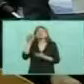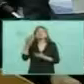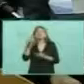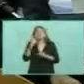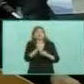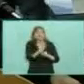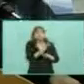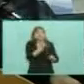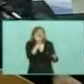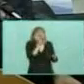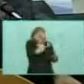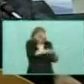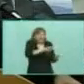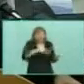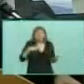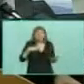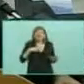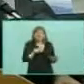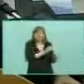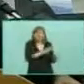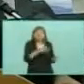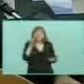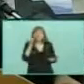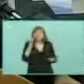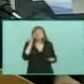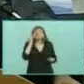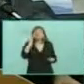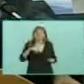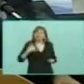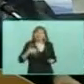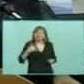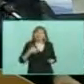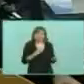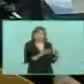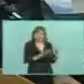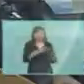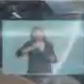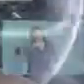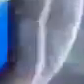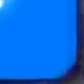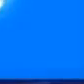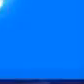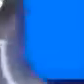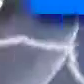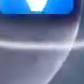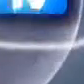la identificación de los que aún faltan, ingleses y argentinos, más argentinos que ingleses.